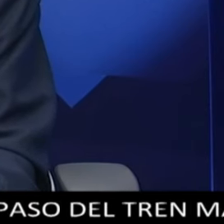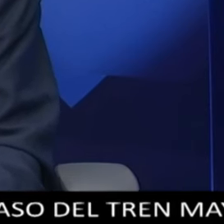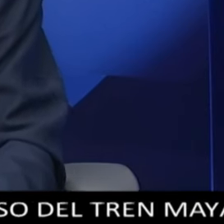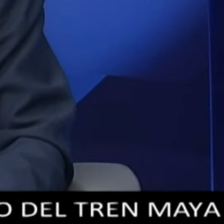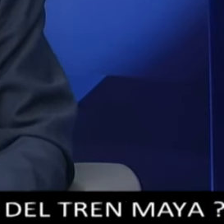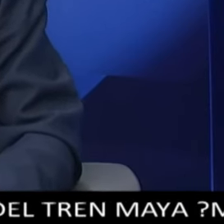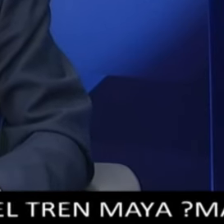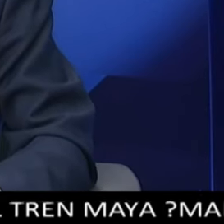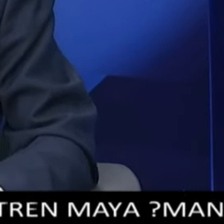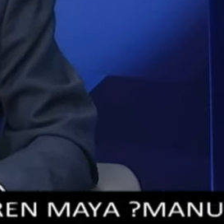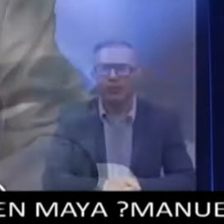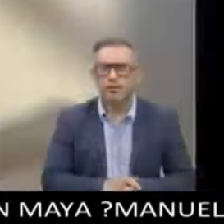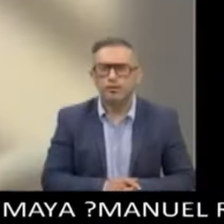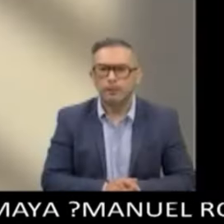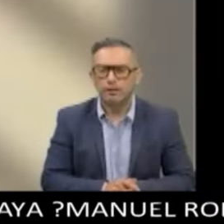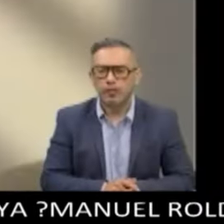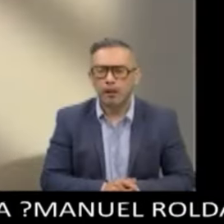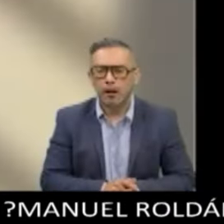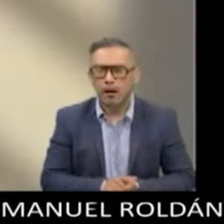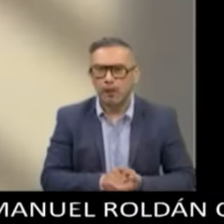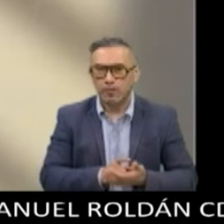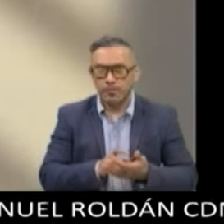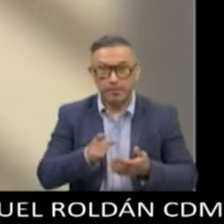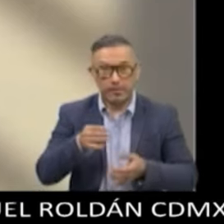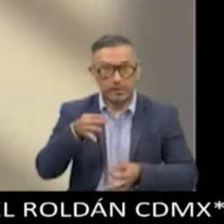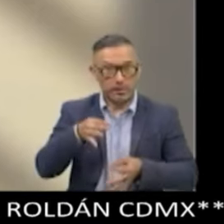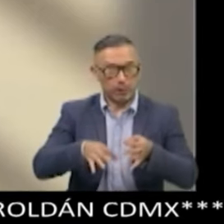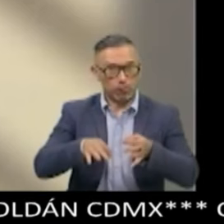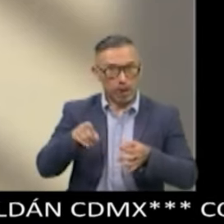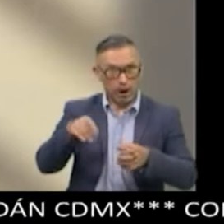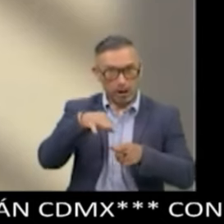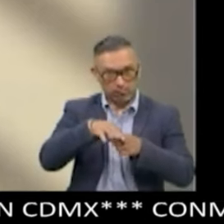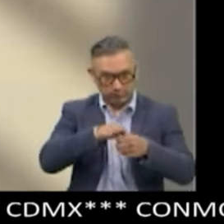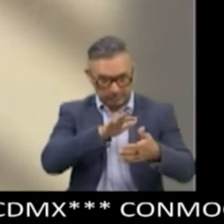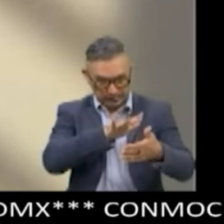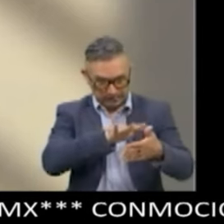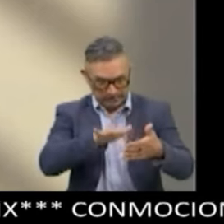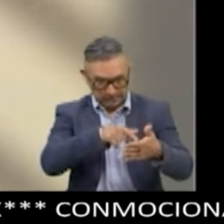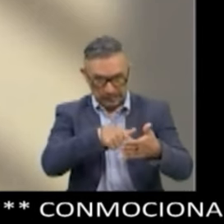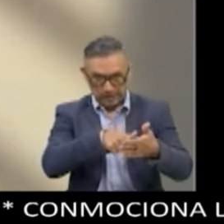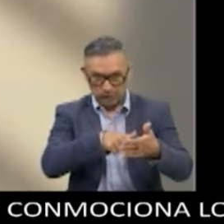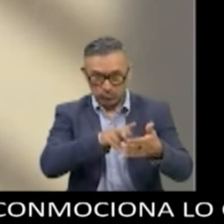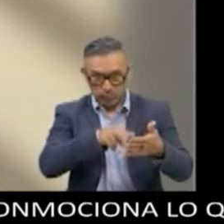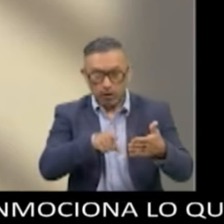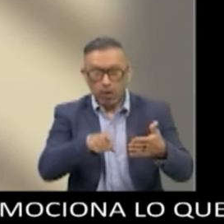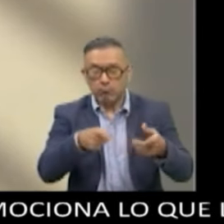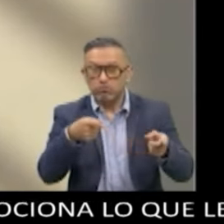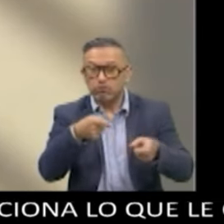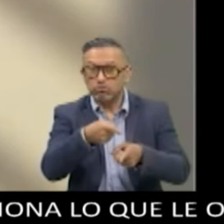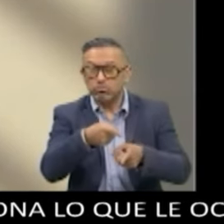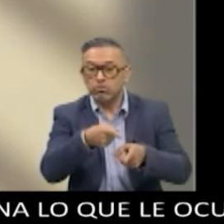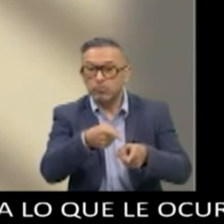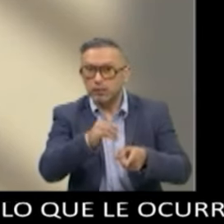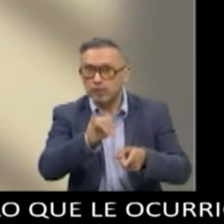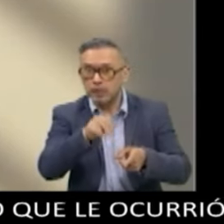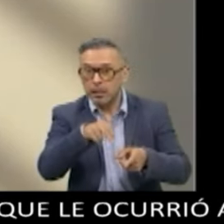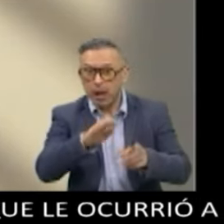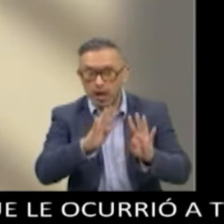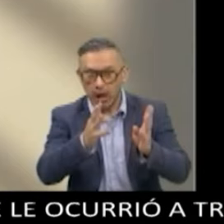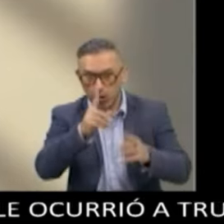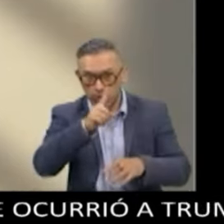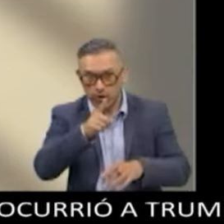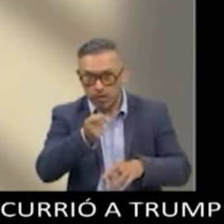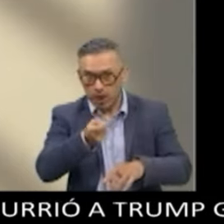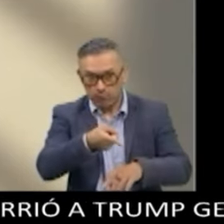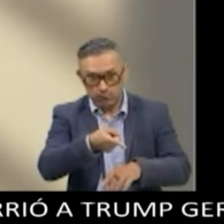licenciada eh yo creo que la incertidumbre no puede basarse en que renuncie una dos o tres personas